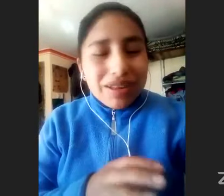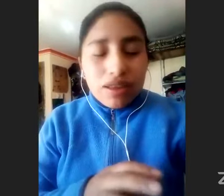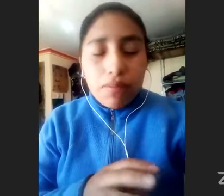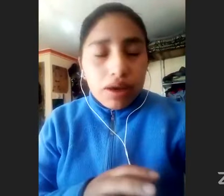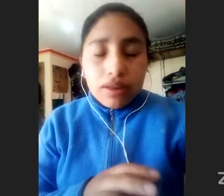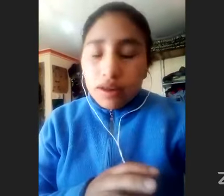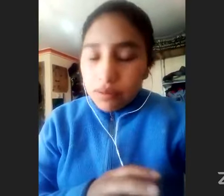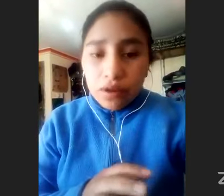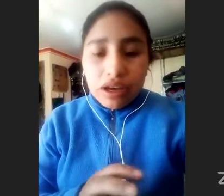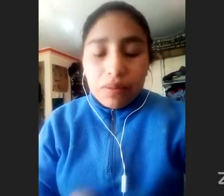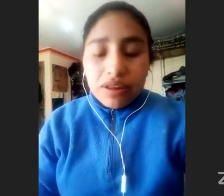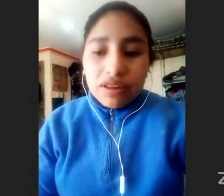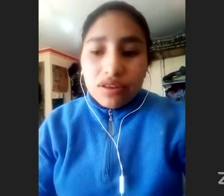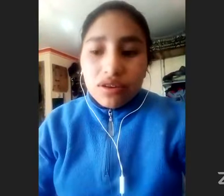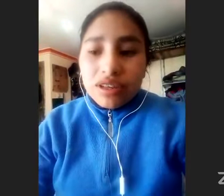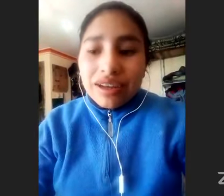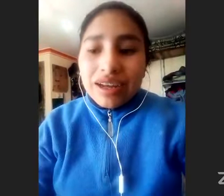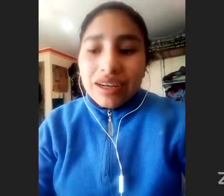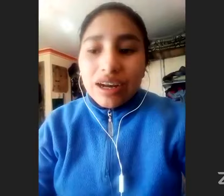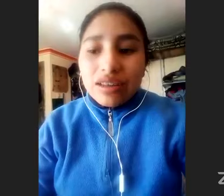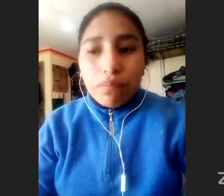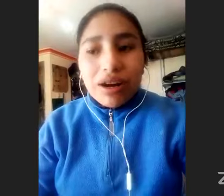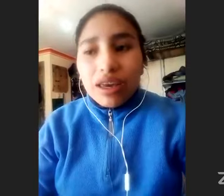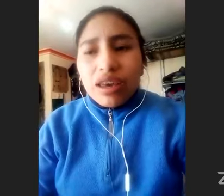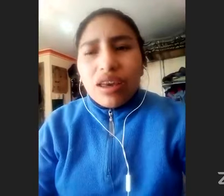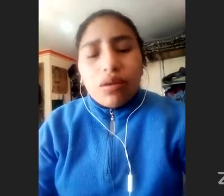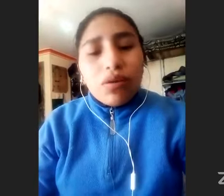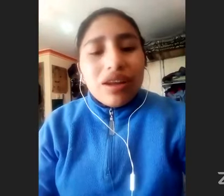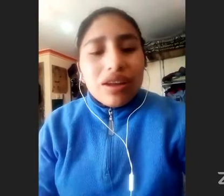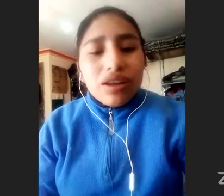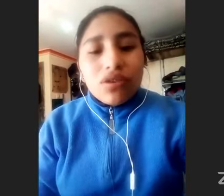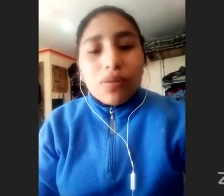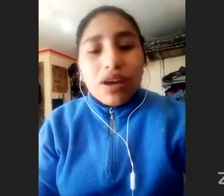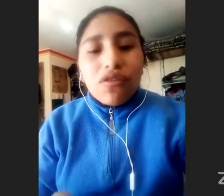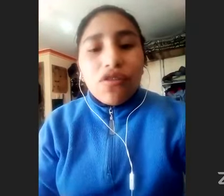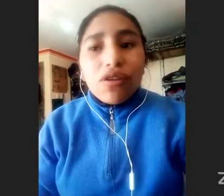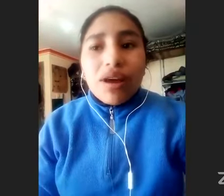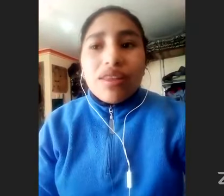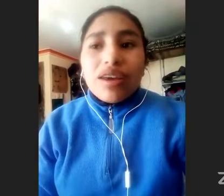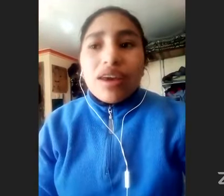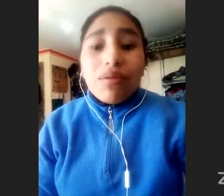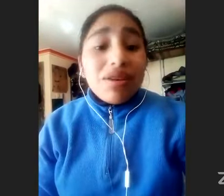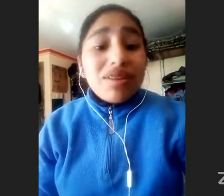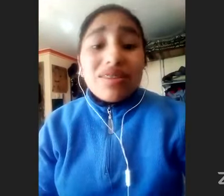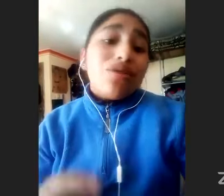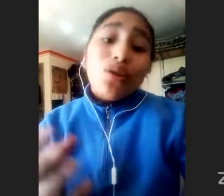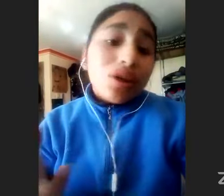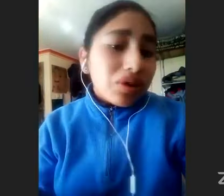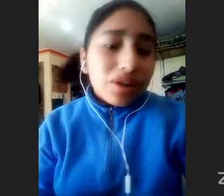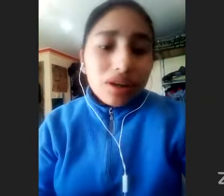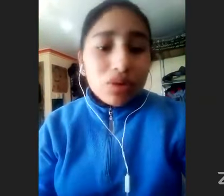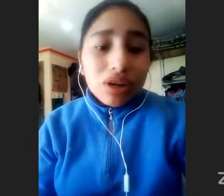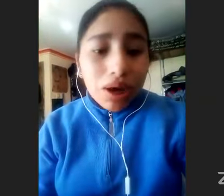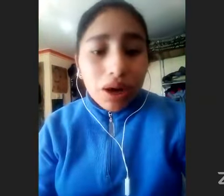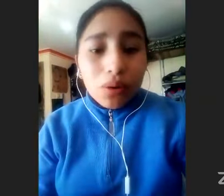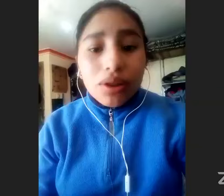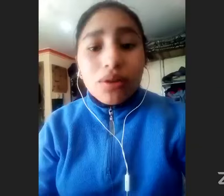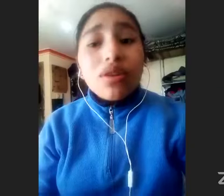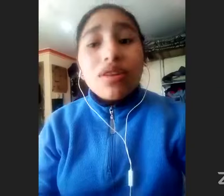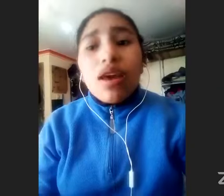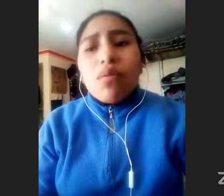en este tipo de capacitaciones se la realiza para que puedan ellos ver la forma de que a veces no encuentran un trabajo